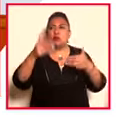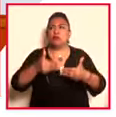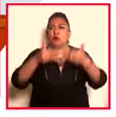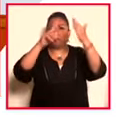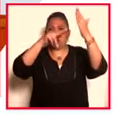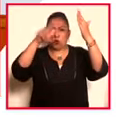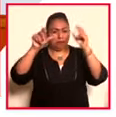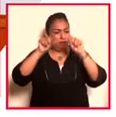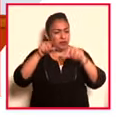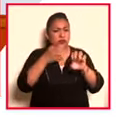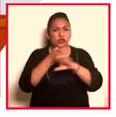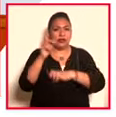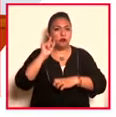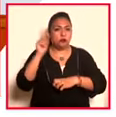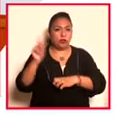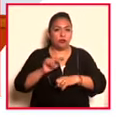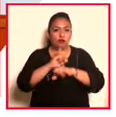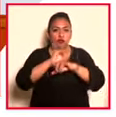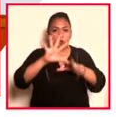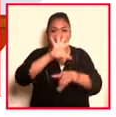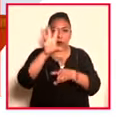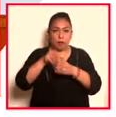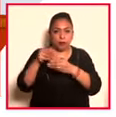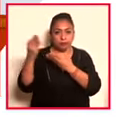está toda la información.